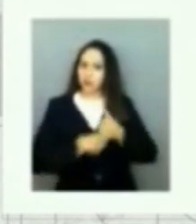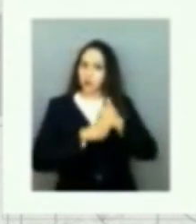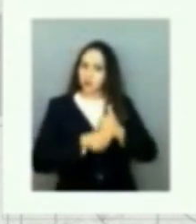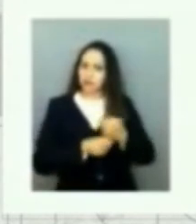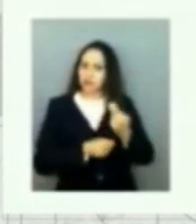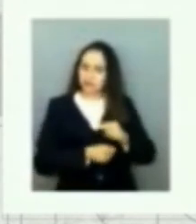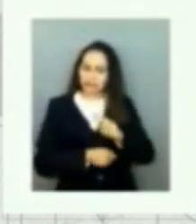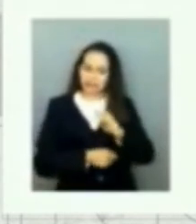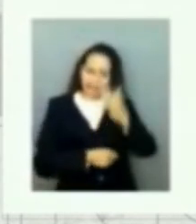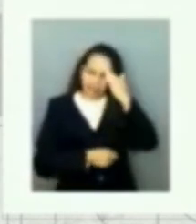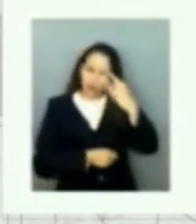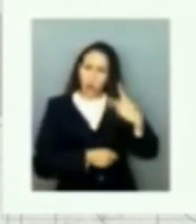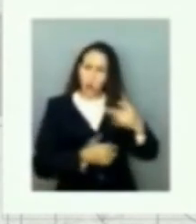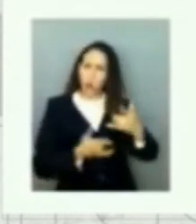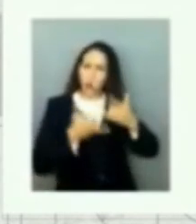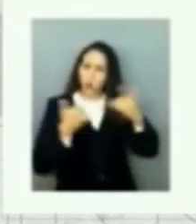reconocerlo.